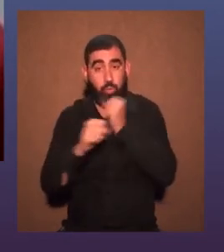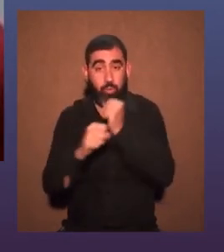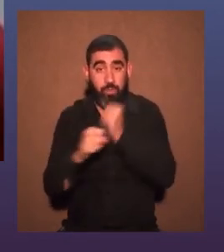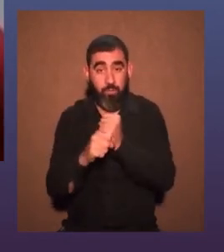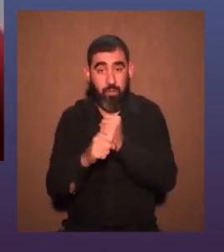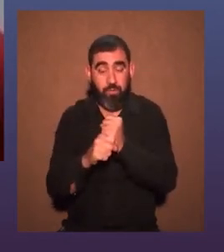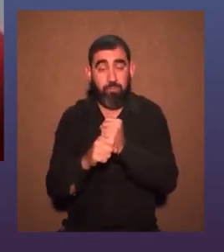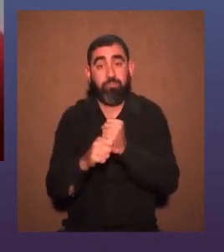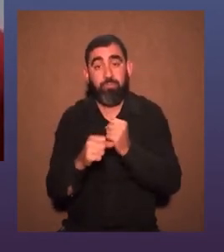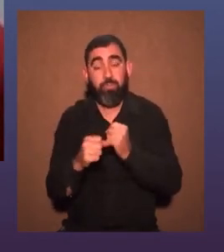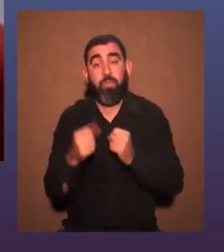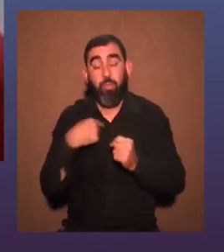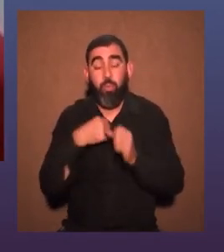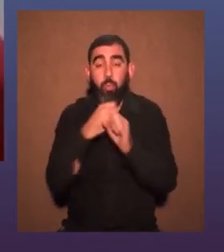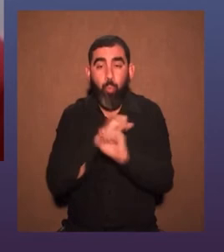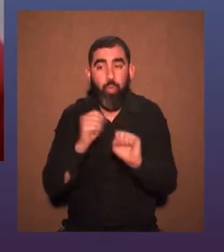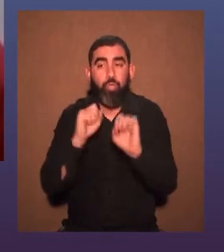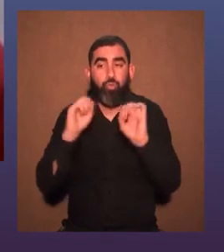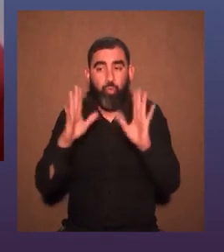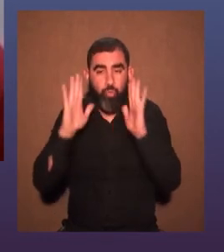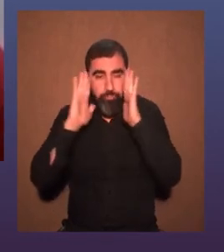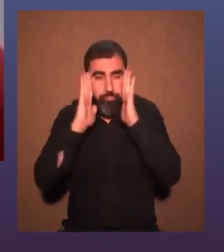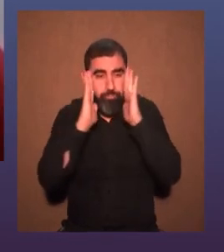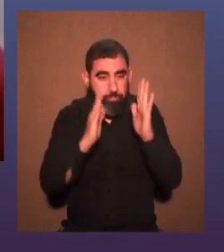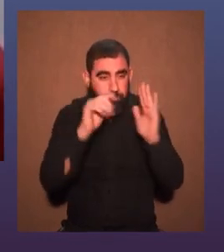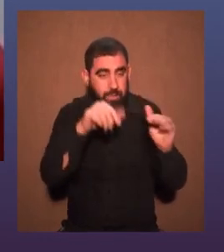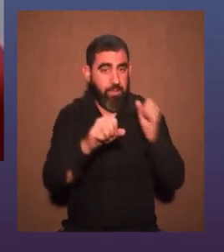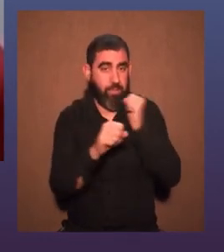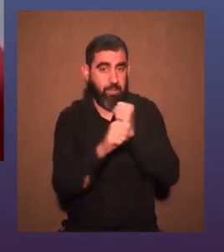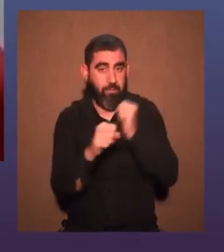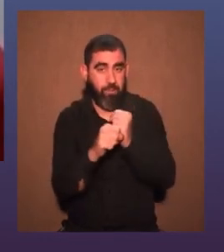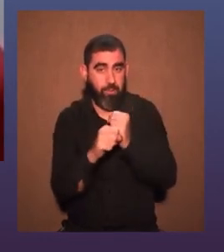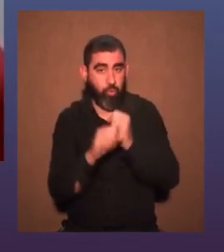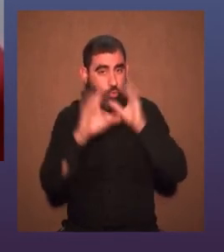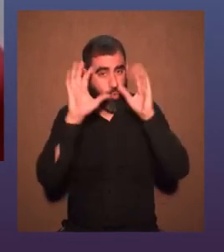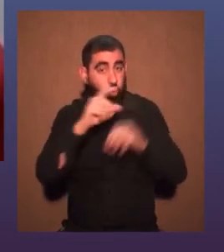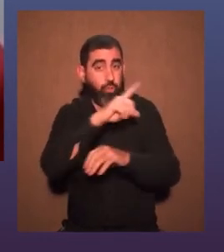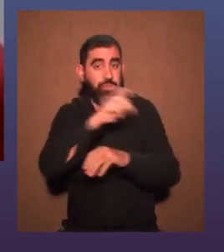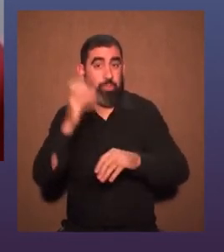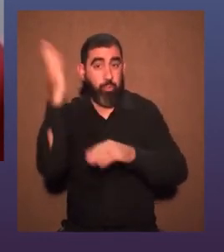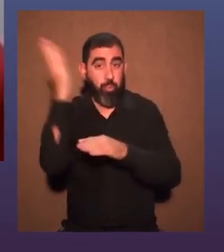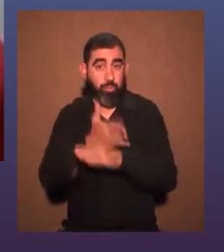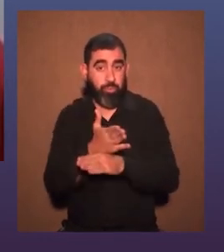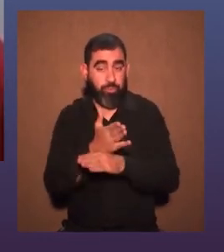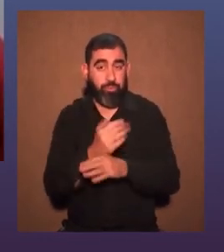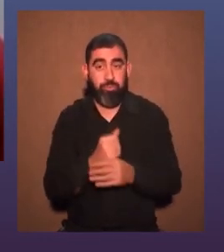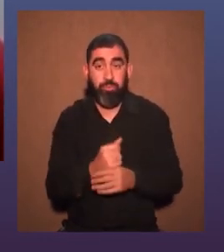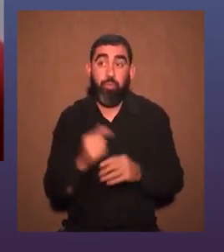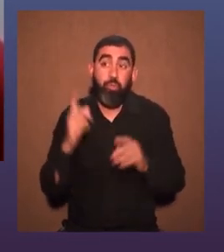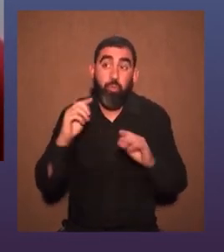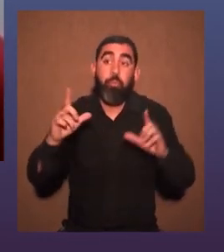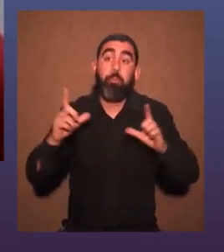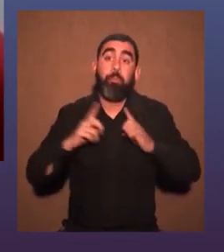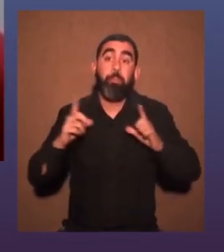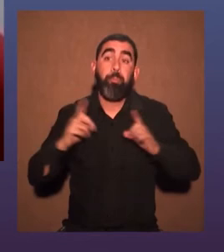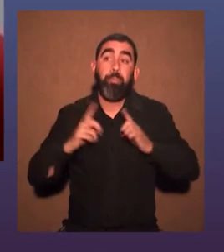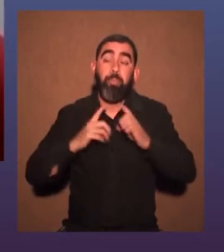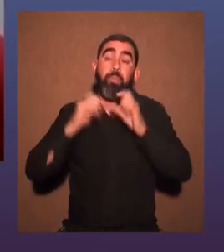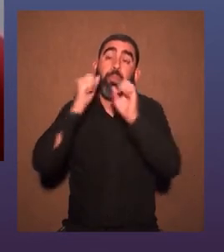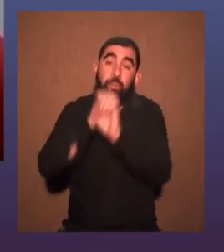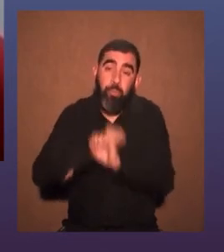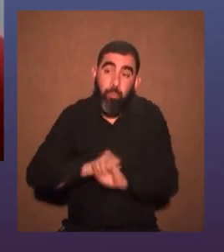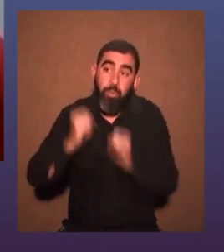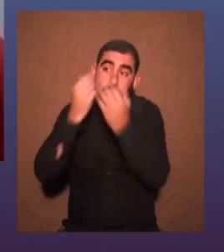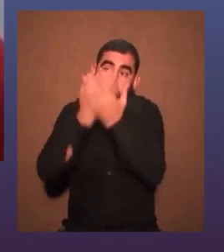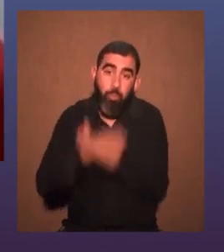que no. Que ya no tiene sentido, y me he podido dedicar a esto de lleno. Y bueno, estamos con todo el entusiasmo y la expectativa de